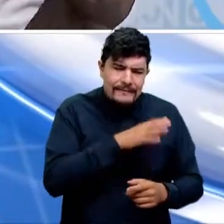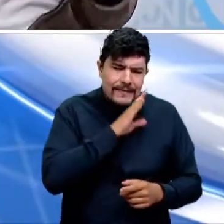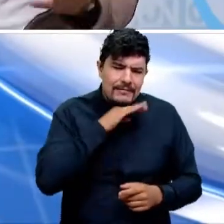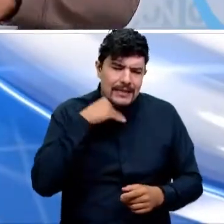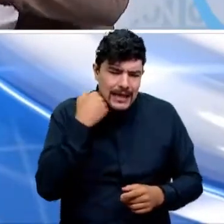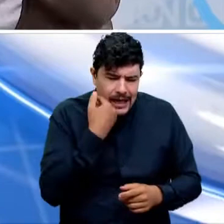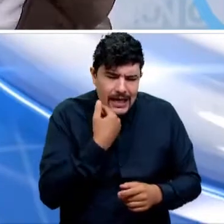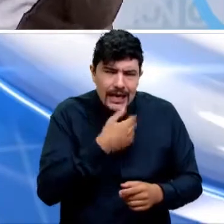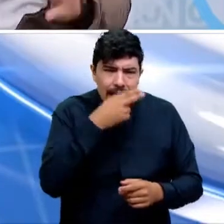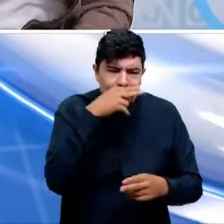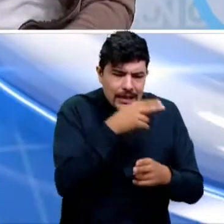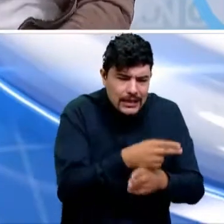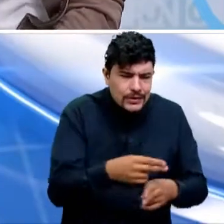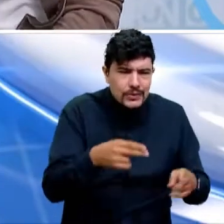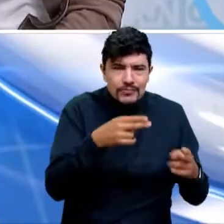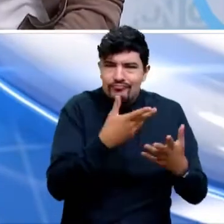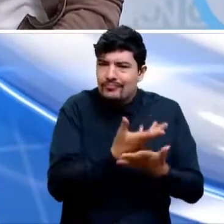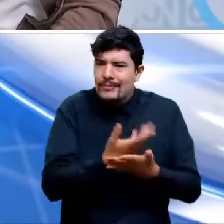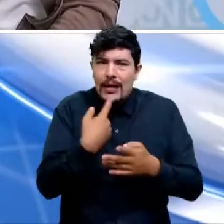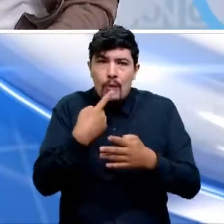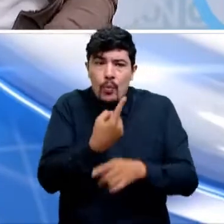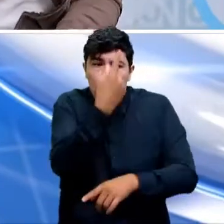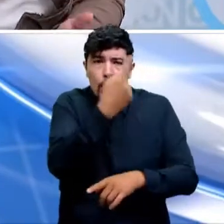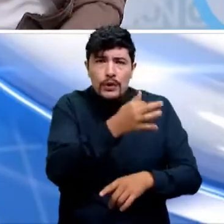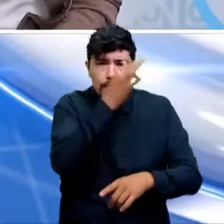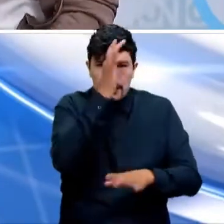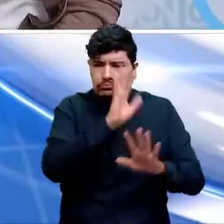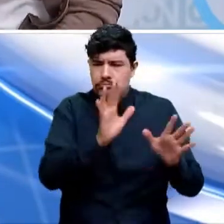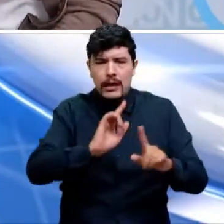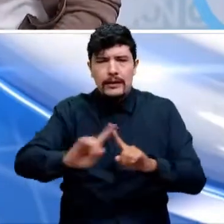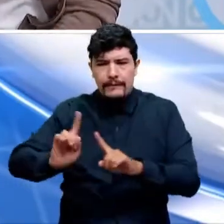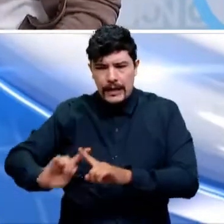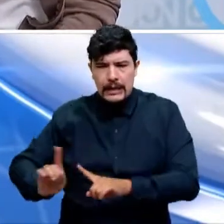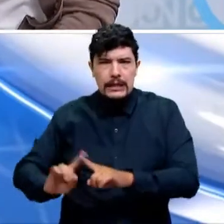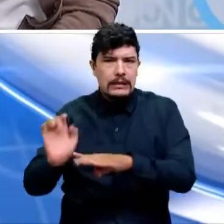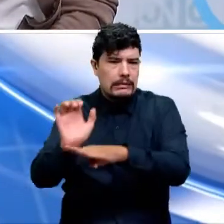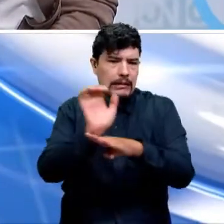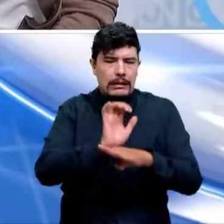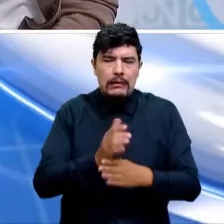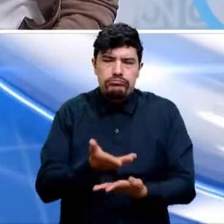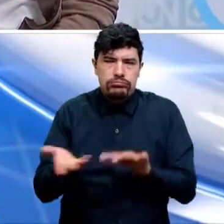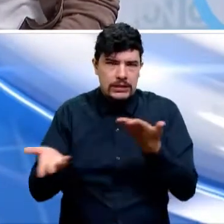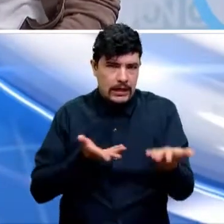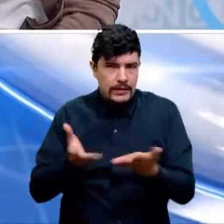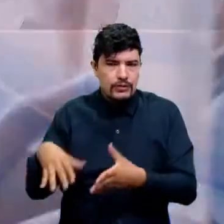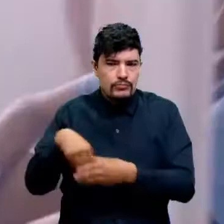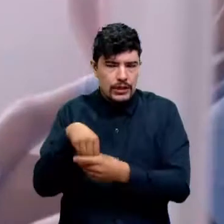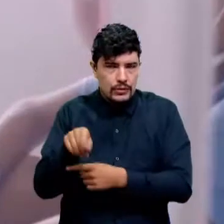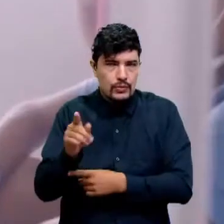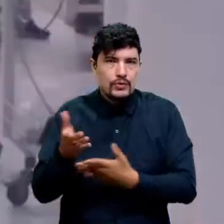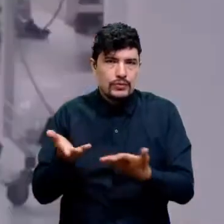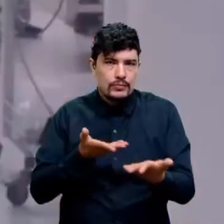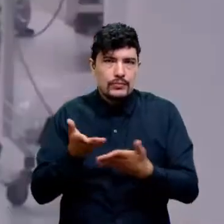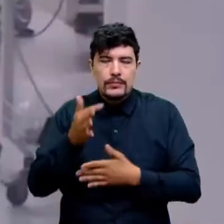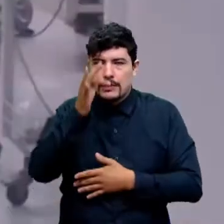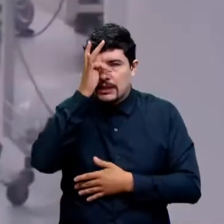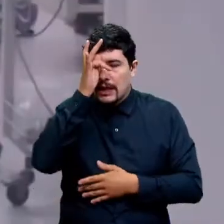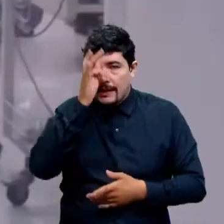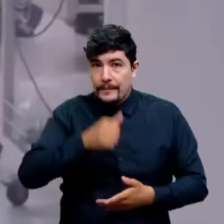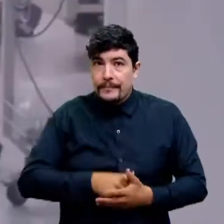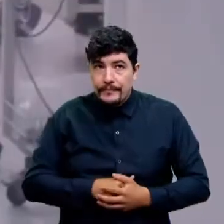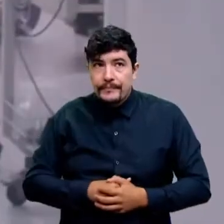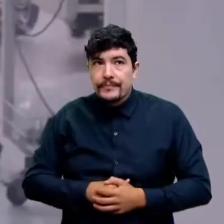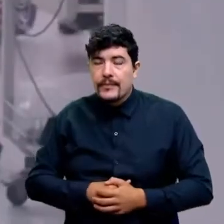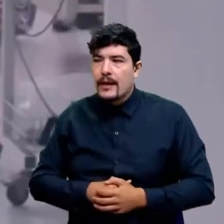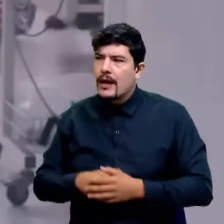bueno, no solamente el hospital, demás entidades donde hay servicio de hospitalización. Bueno, hablemos del RIN de la vida, porque